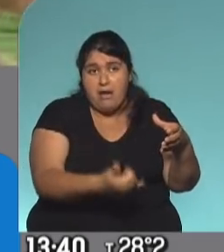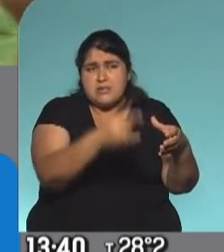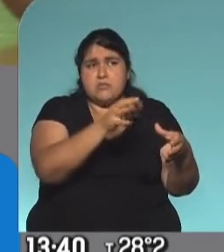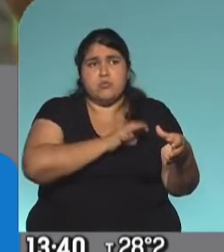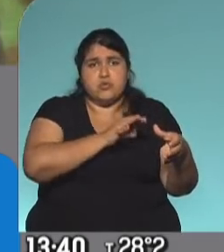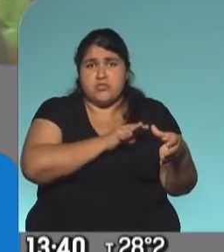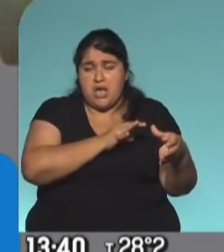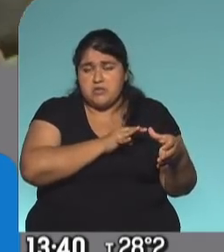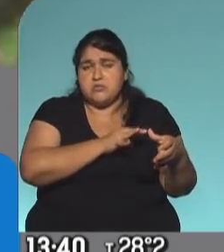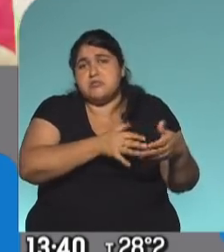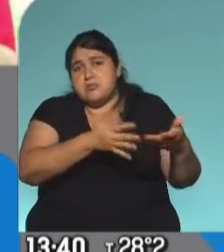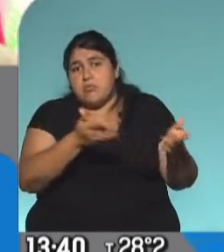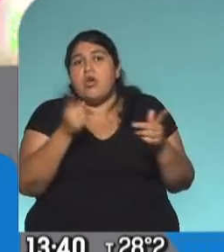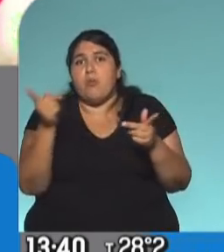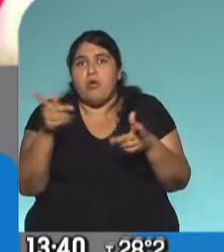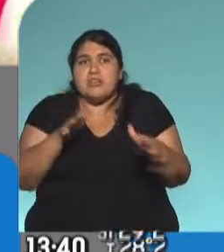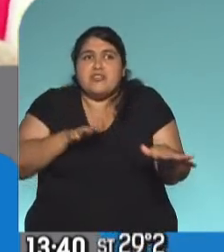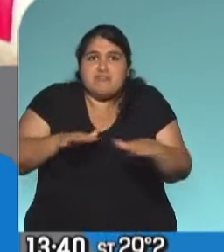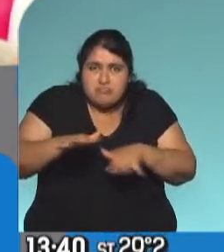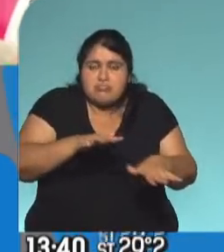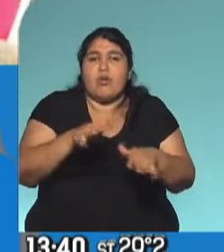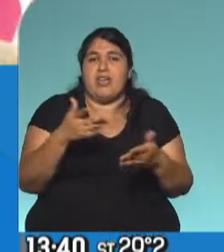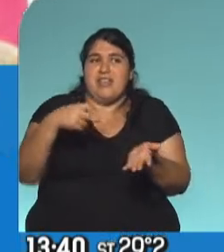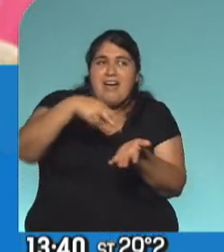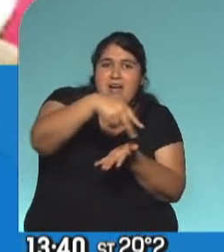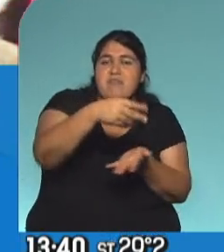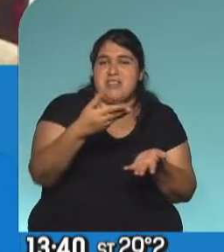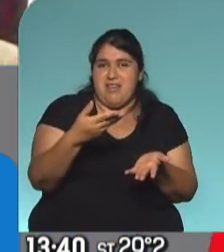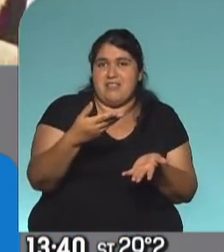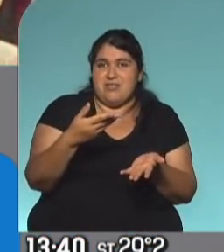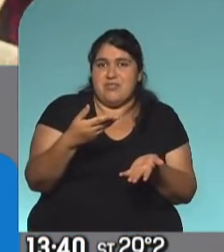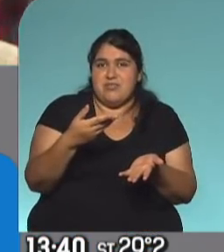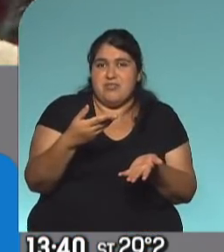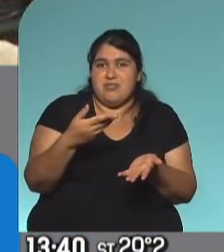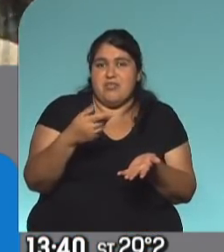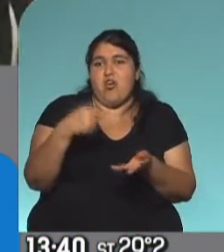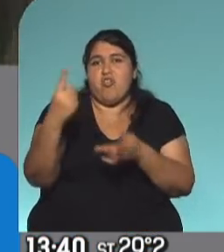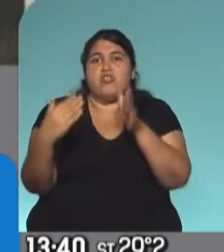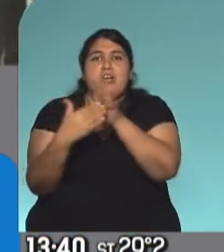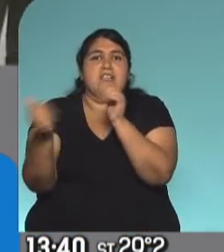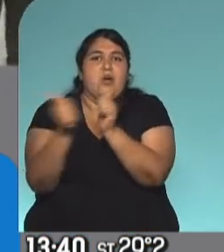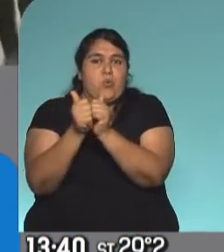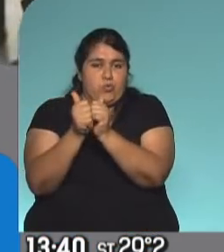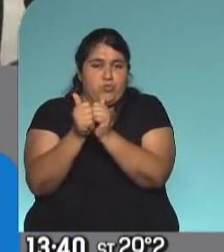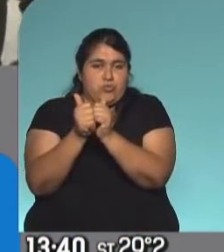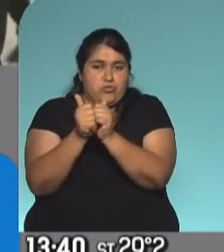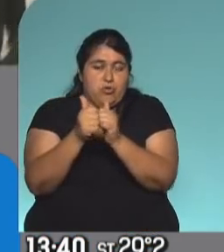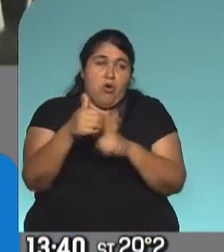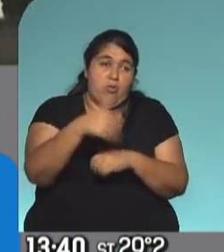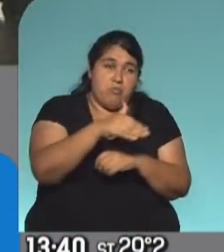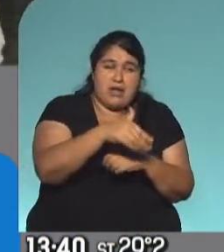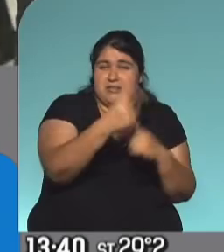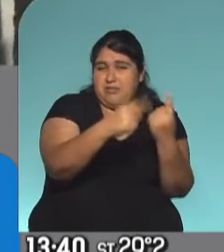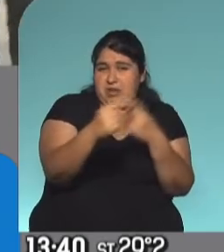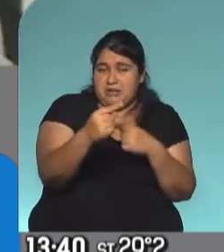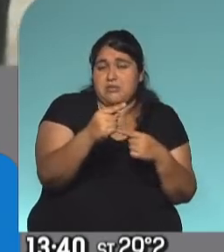siglos, y bueno, y lo está haciendo con otros líderes, insisto, ahí se va a contar con chiitas, con sunitas,